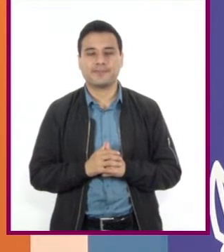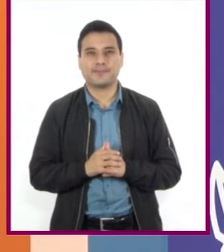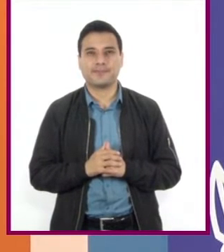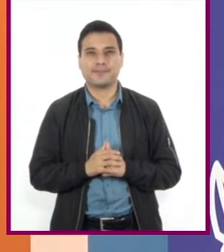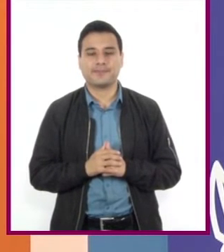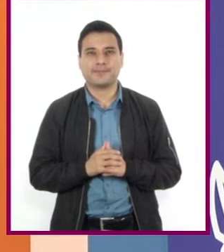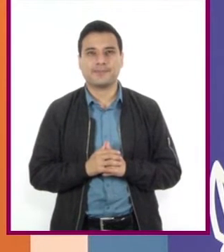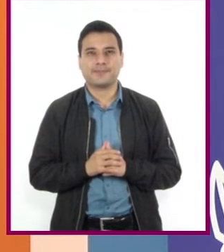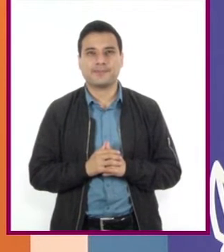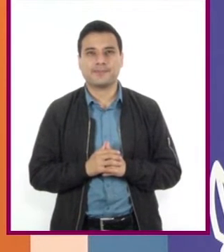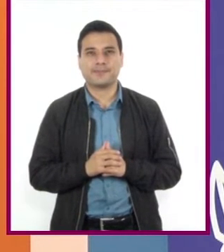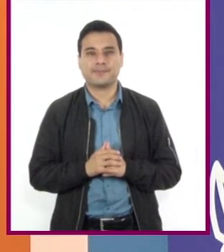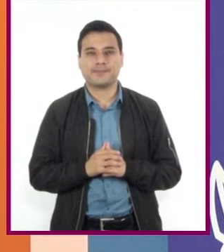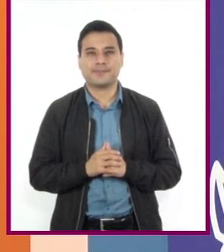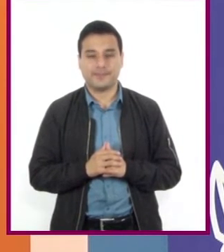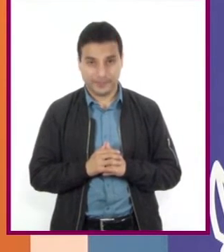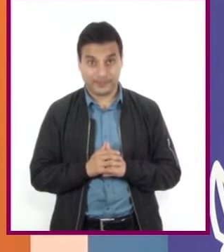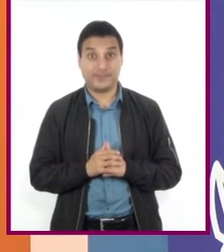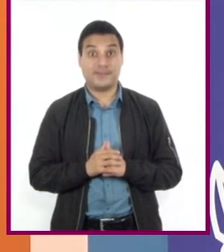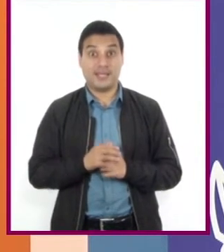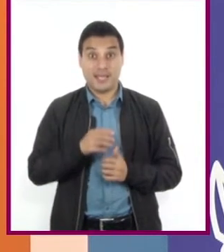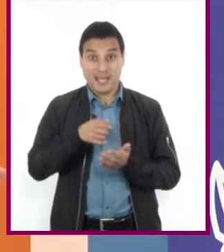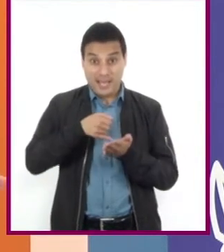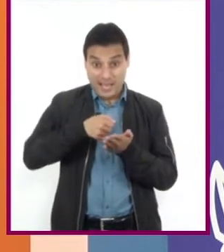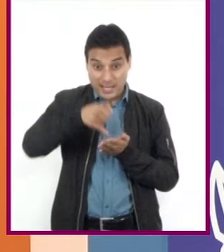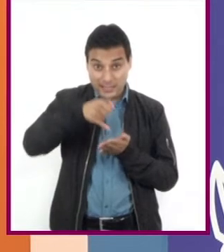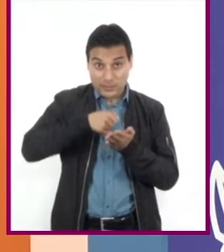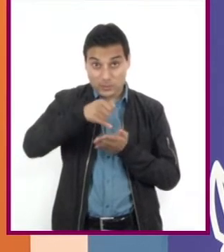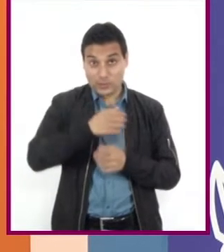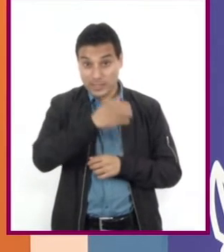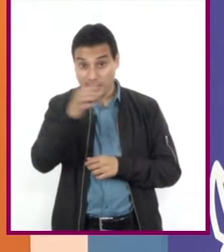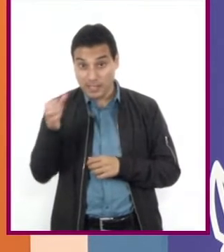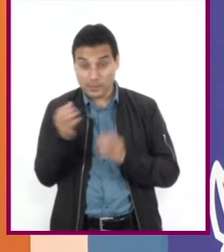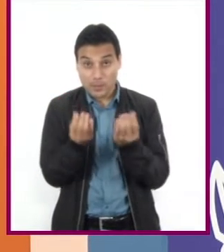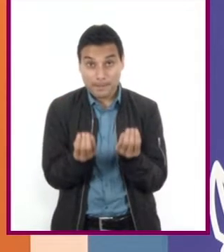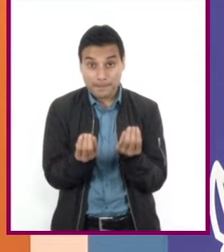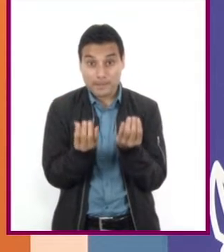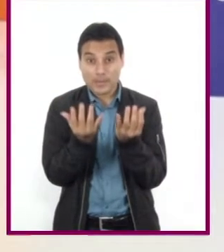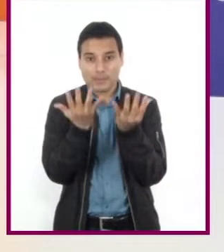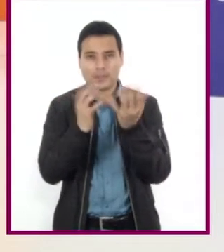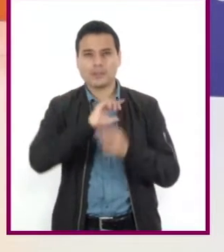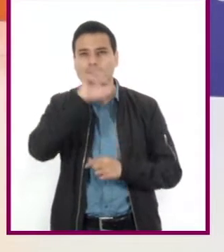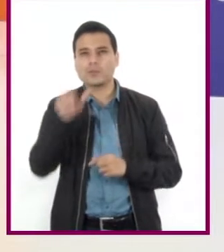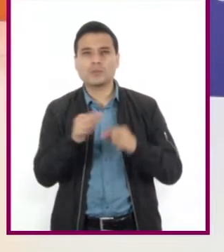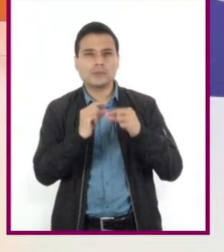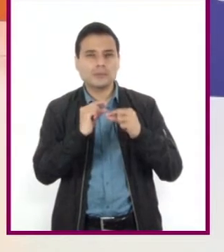trajo consigo el desarrollo de la agricultura para los primeros pueblos de México?